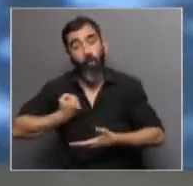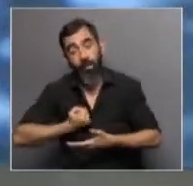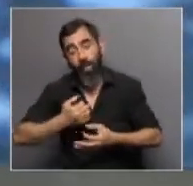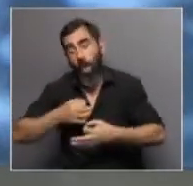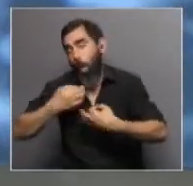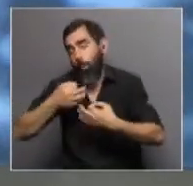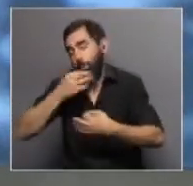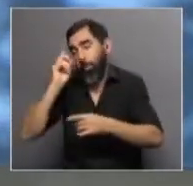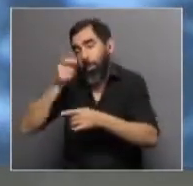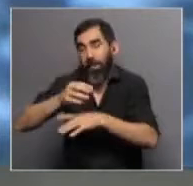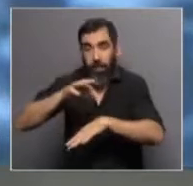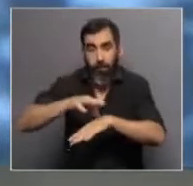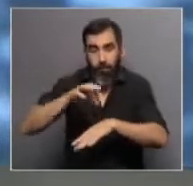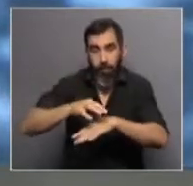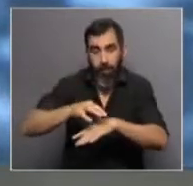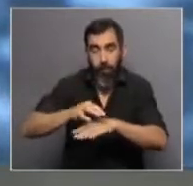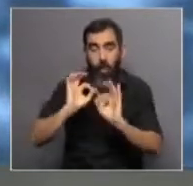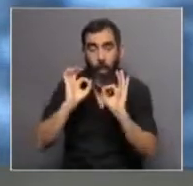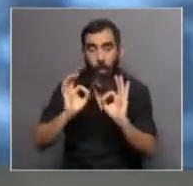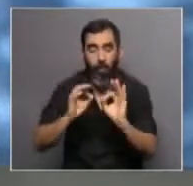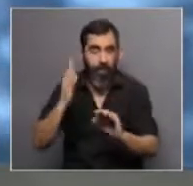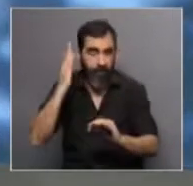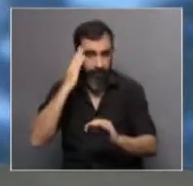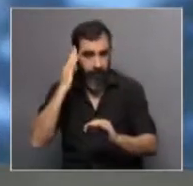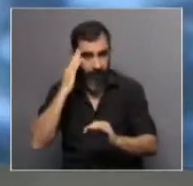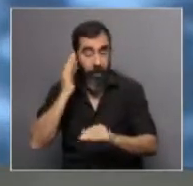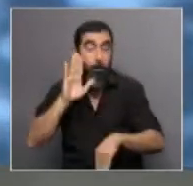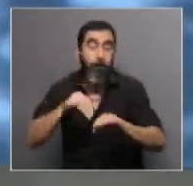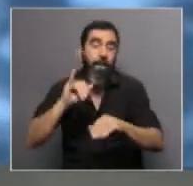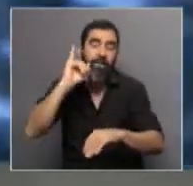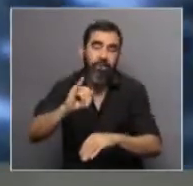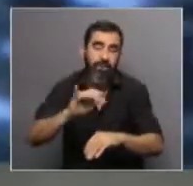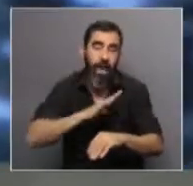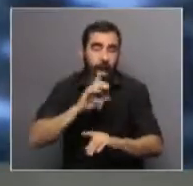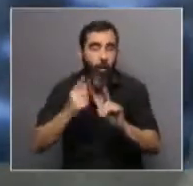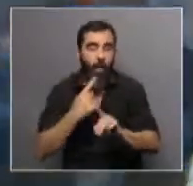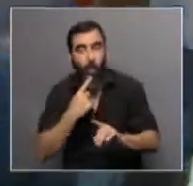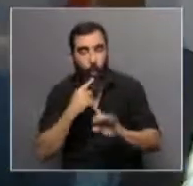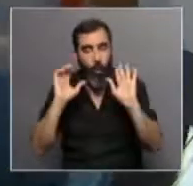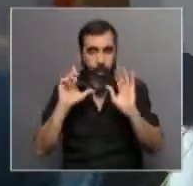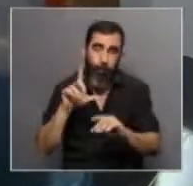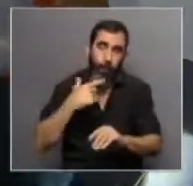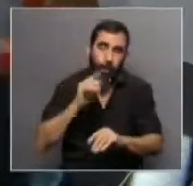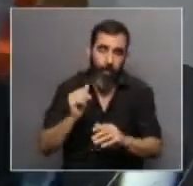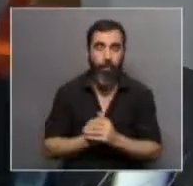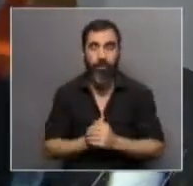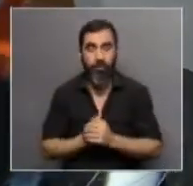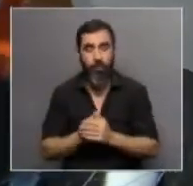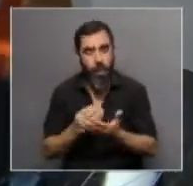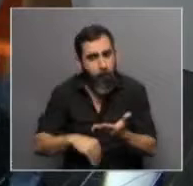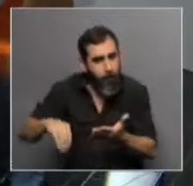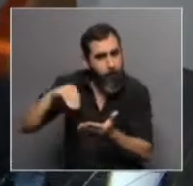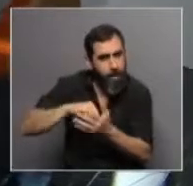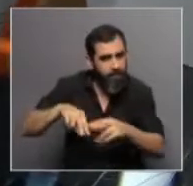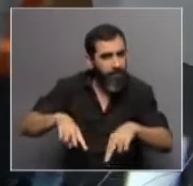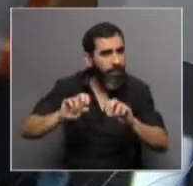que corresponda para completar el diagnóstico, sobre todo si hay algún elemento de sospecha. ¿Hay algún otro estudio que debería incorporarse o que